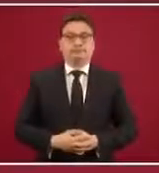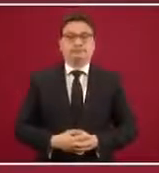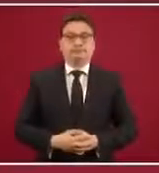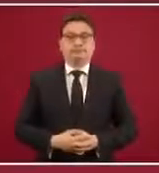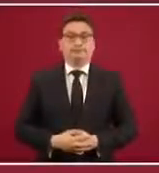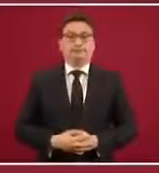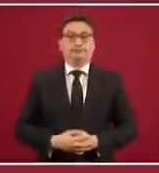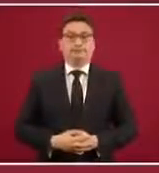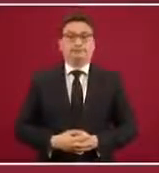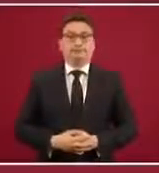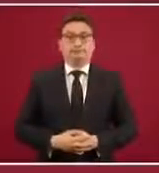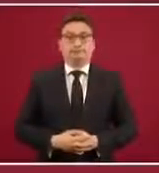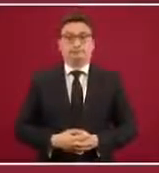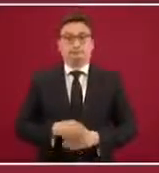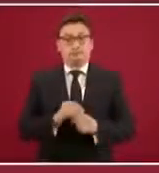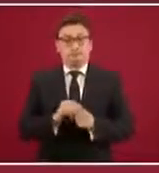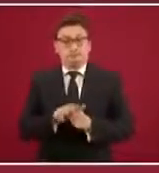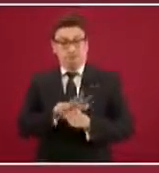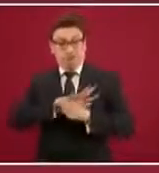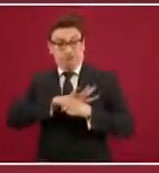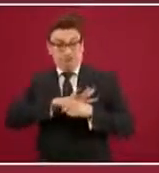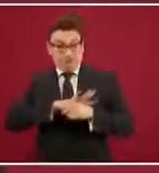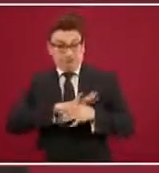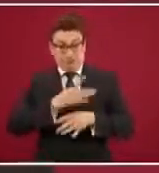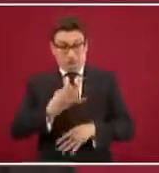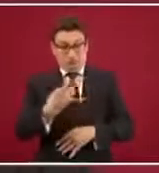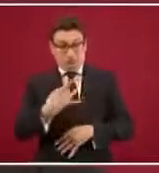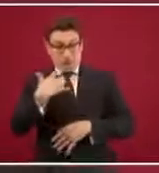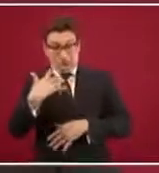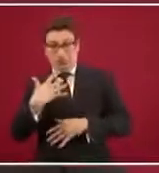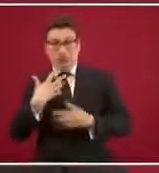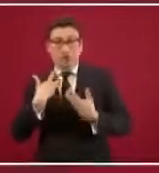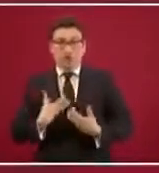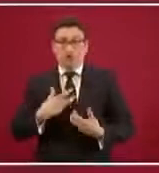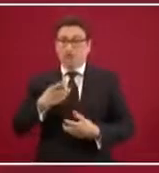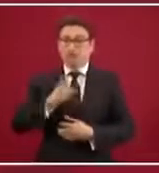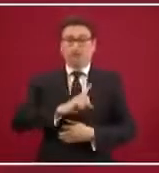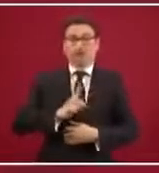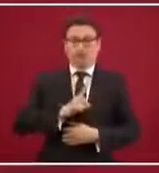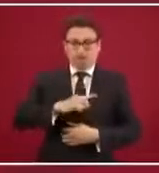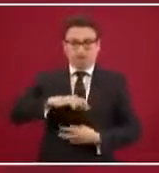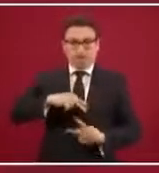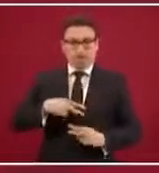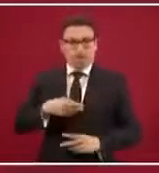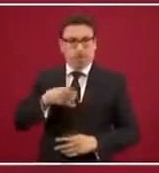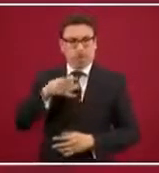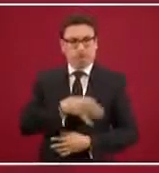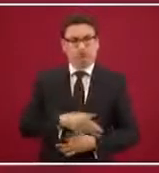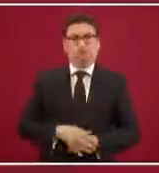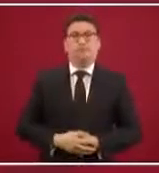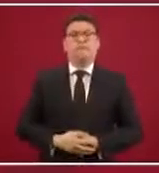No nos va a vencer el coronavirus. También